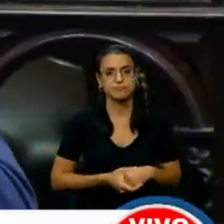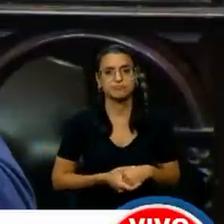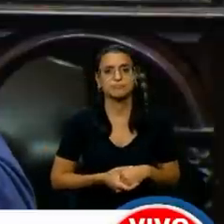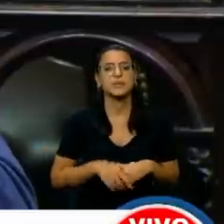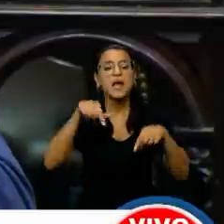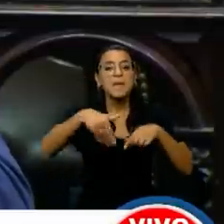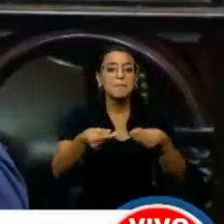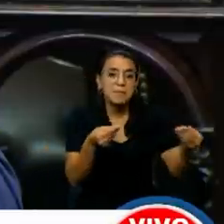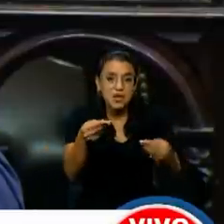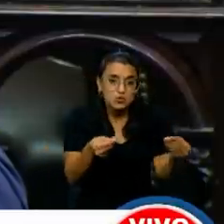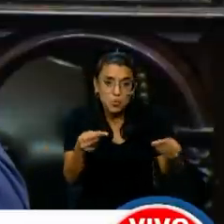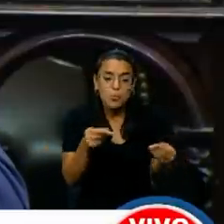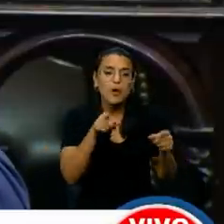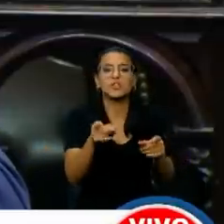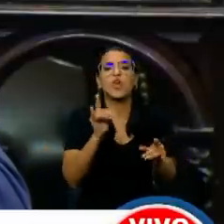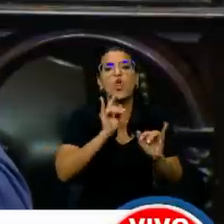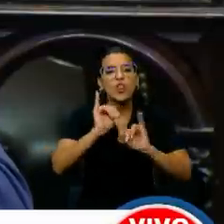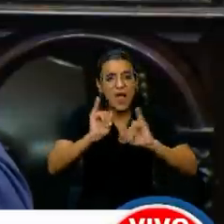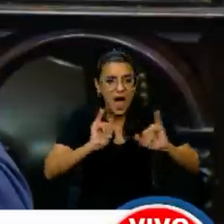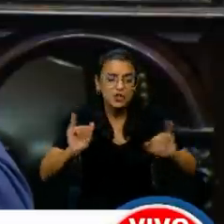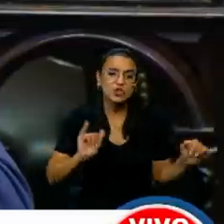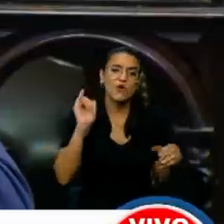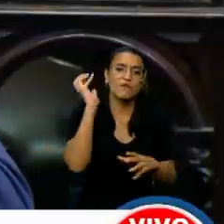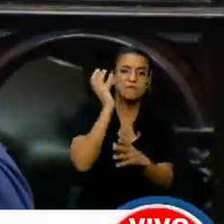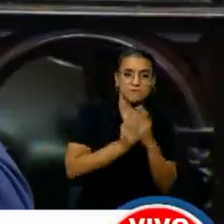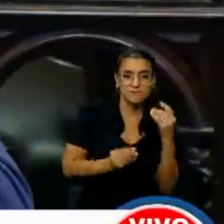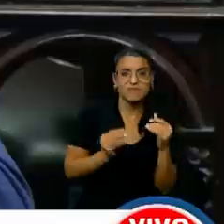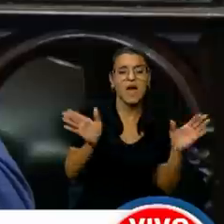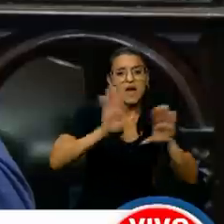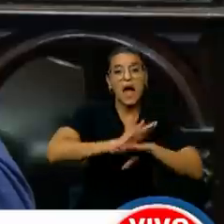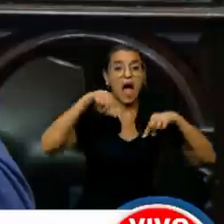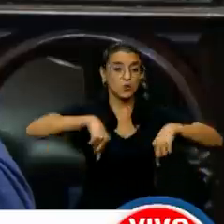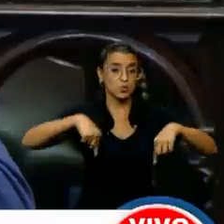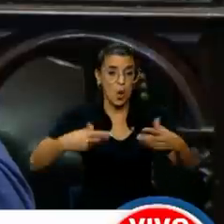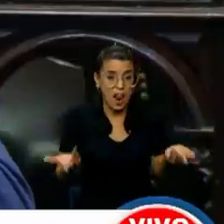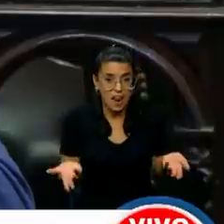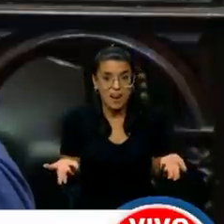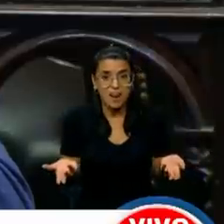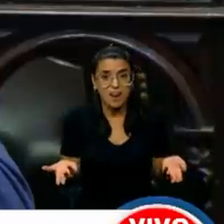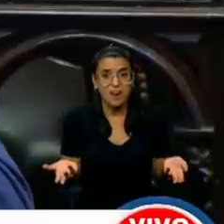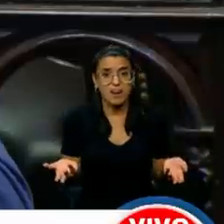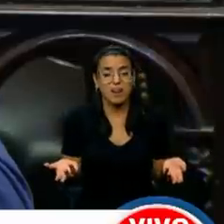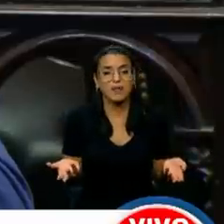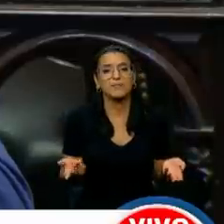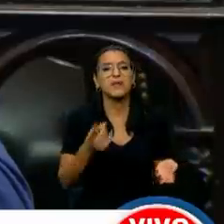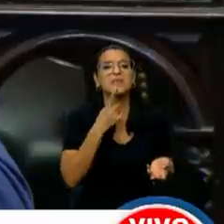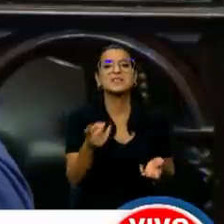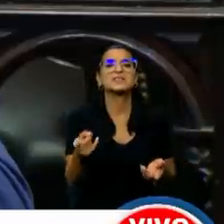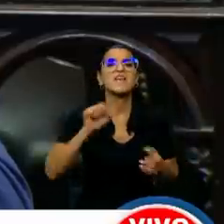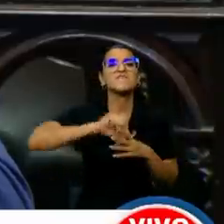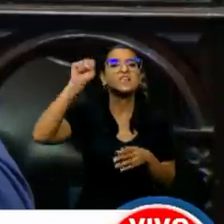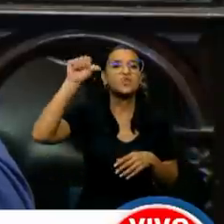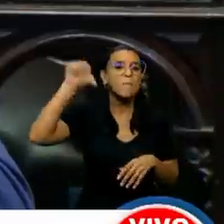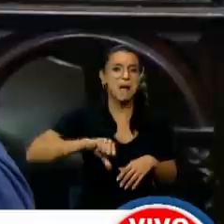que este presupuesto tiene datos erróneos actuales plantea más la inflación